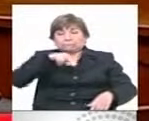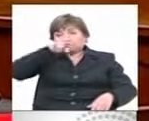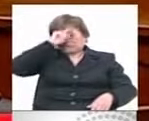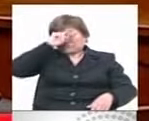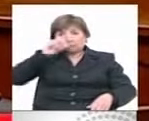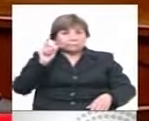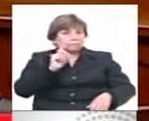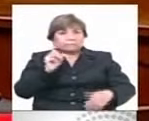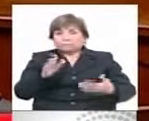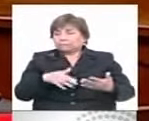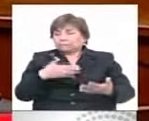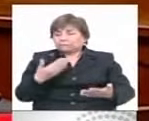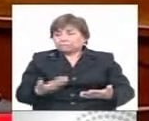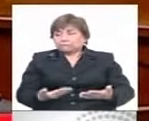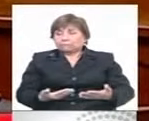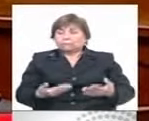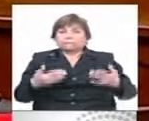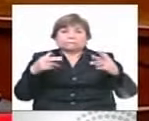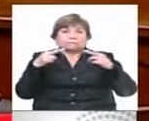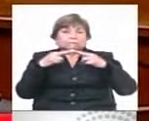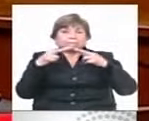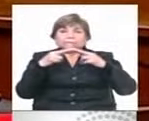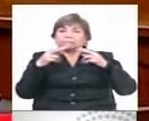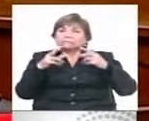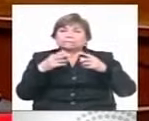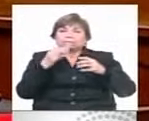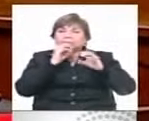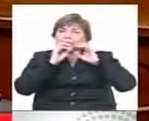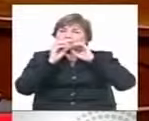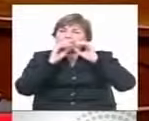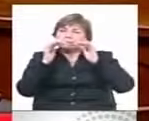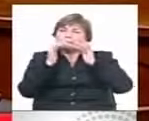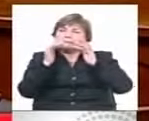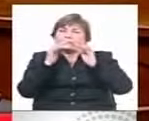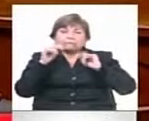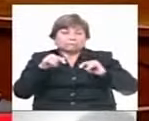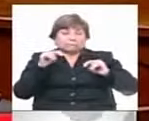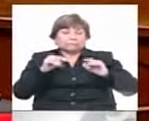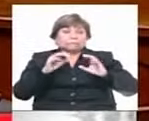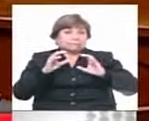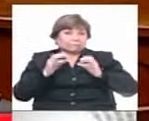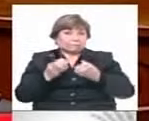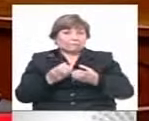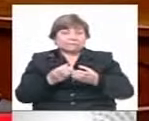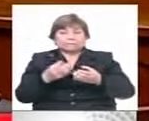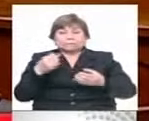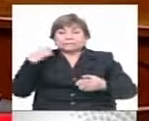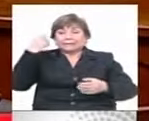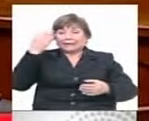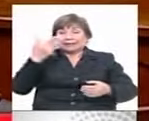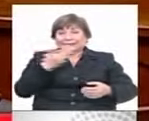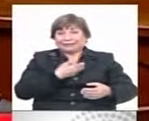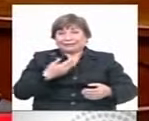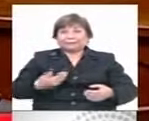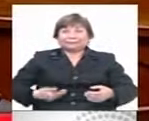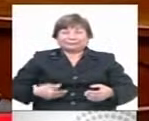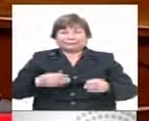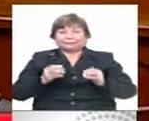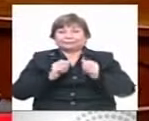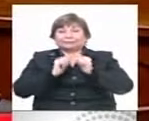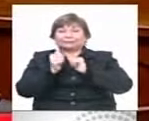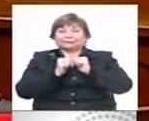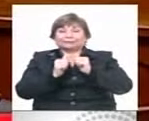ningún servicio público de telecomunicaciones, por lo que este gobierno adjudicará en los próximos meses el